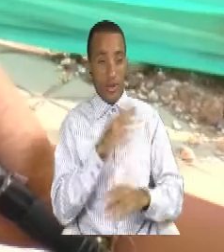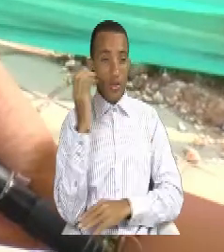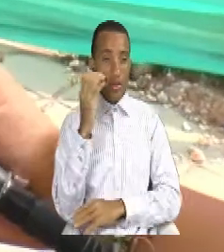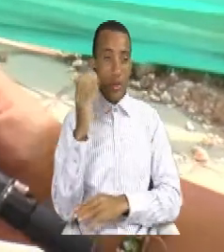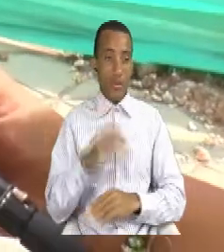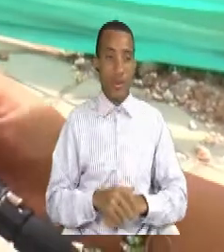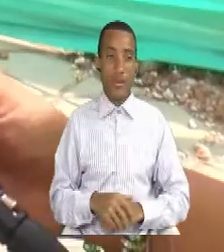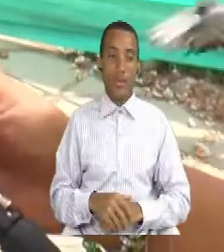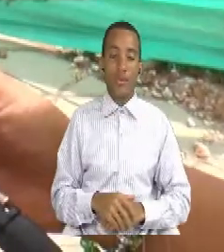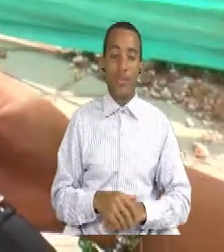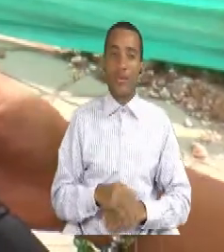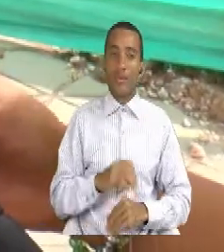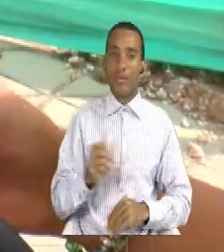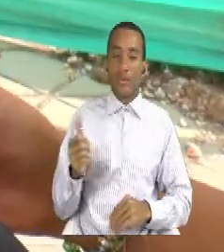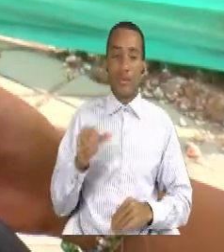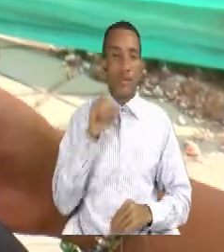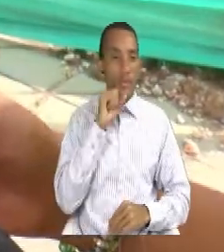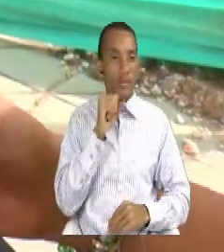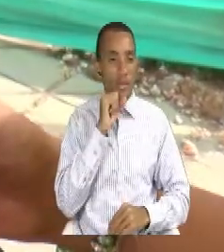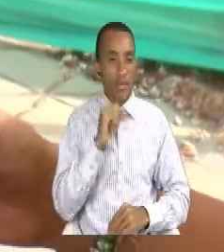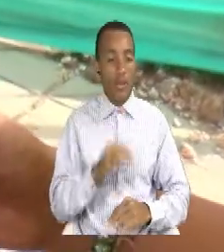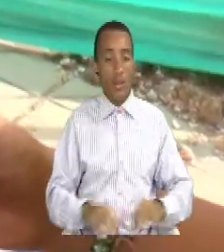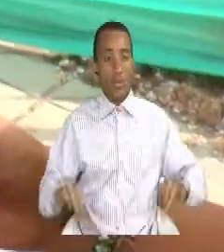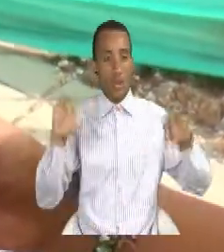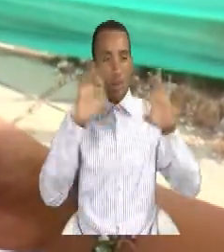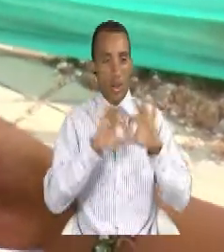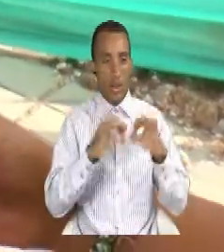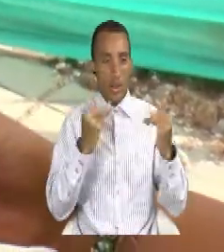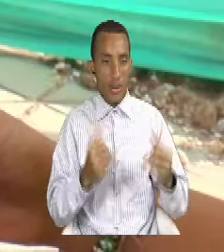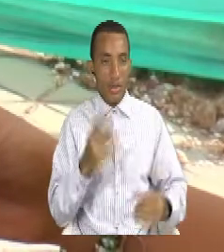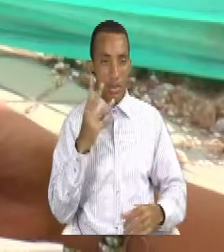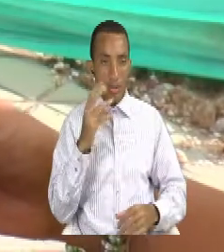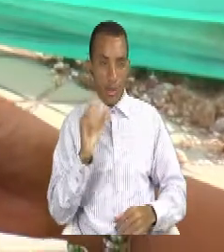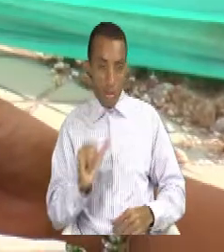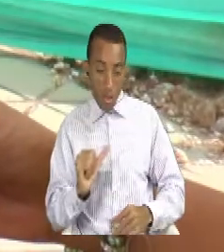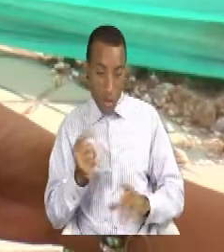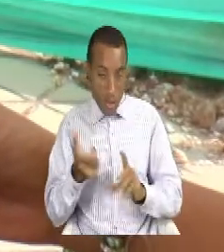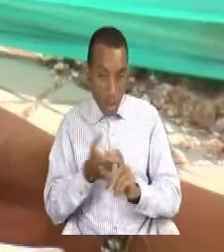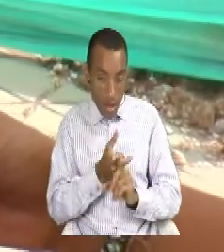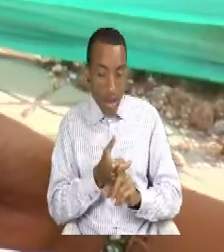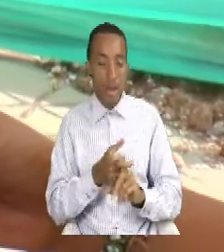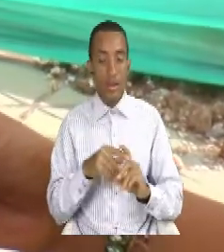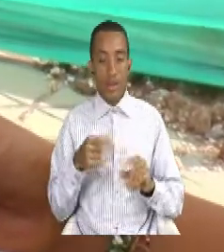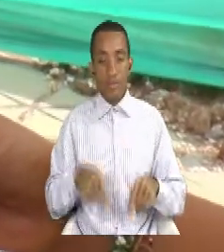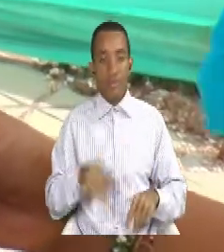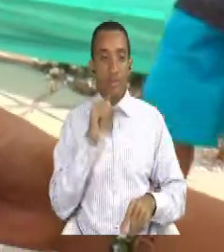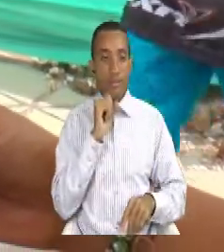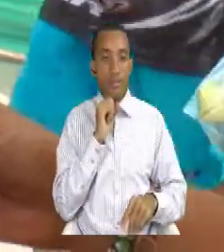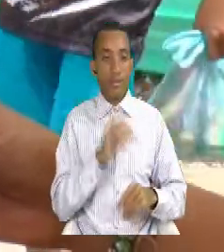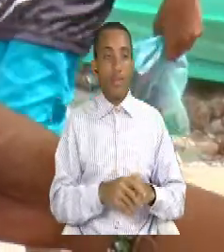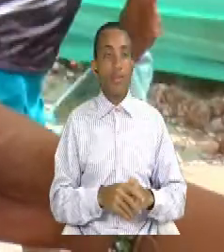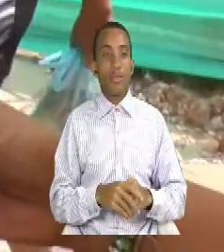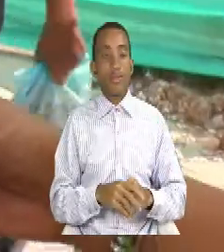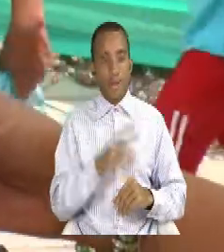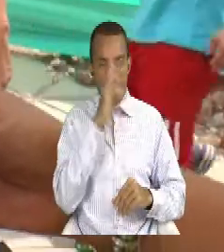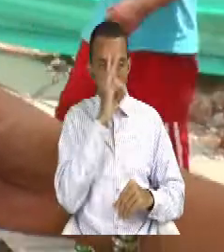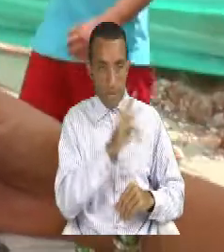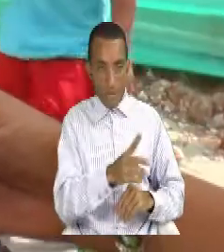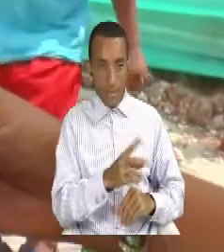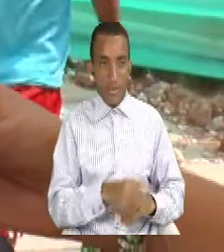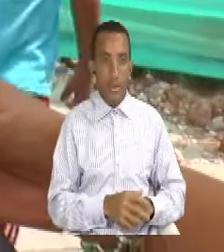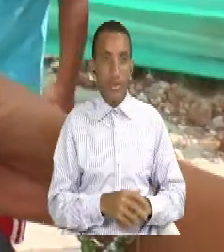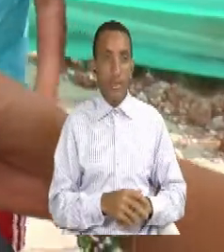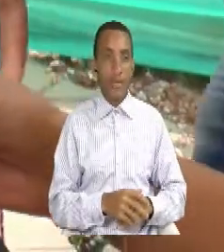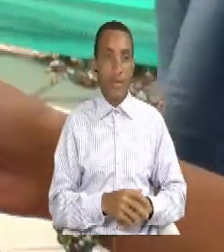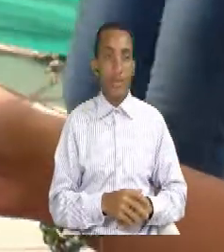mujer barranqueña para mí es algo muy importante, ya que mi esposa es de acá mismo. Sí, muy cariñosa, muy querida, respetuosa. Sí, en esa